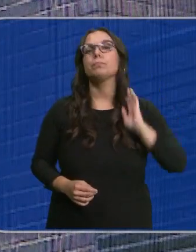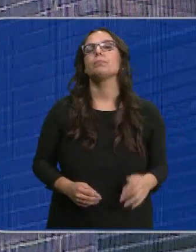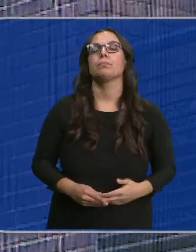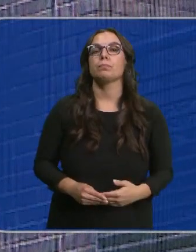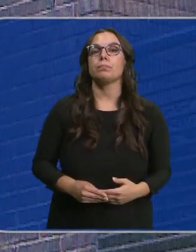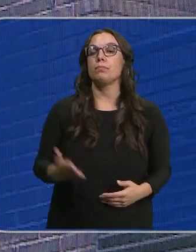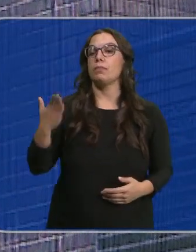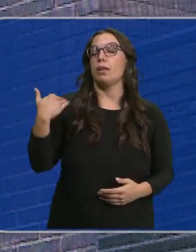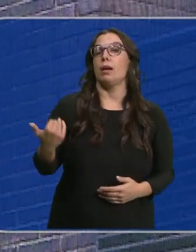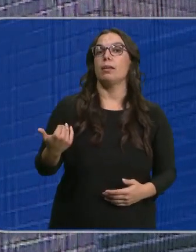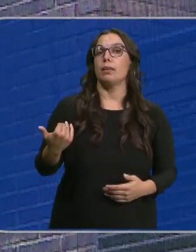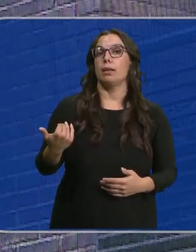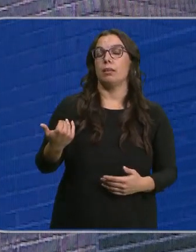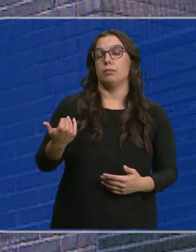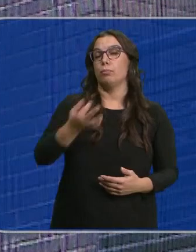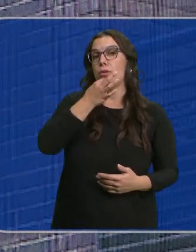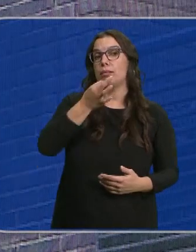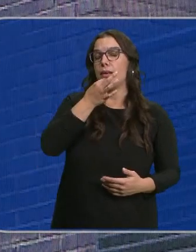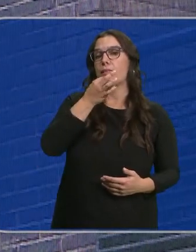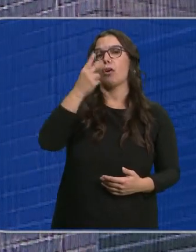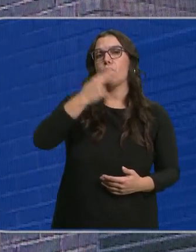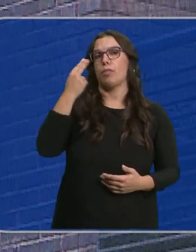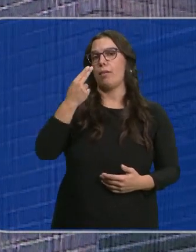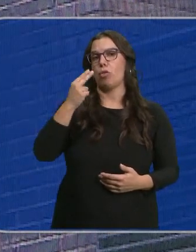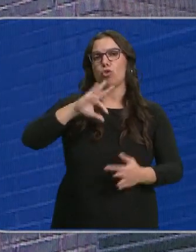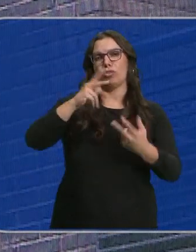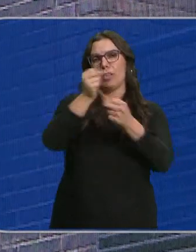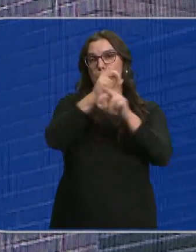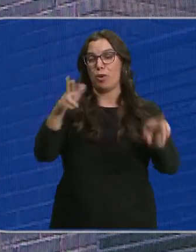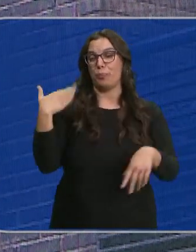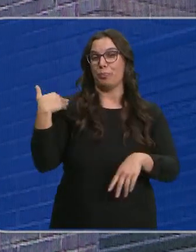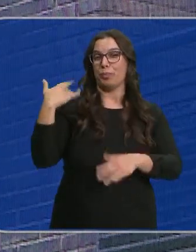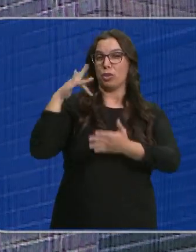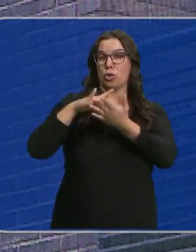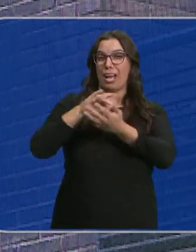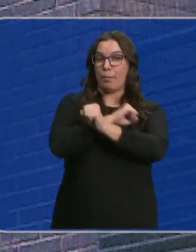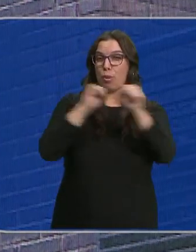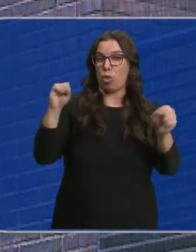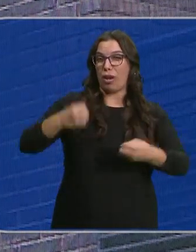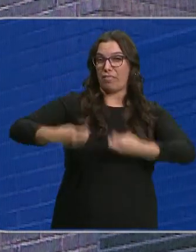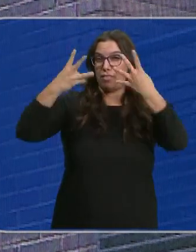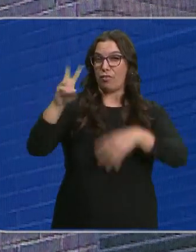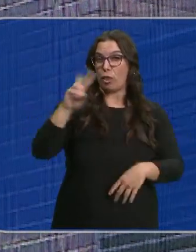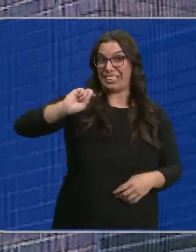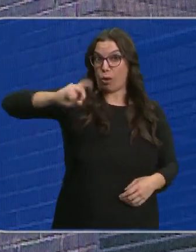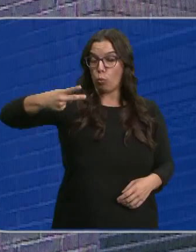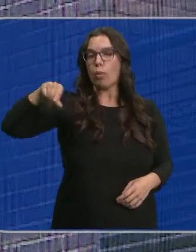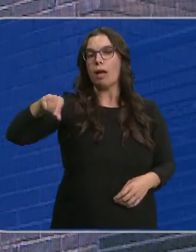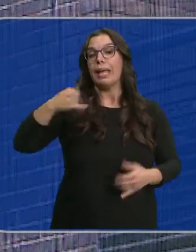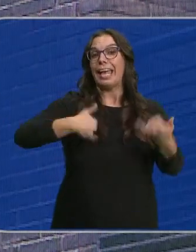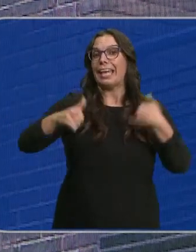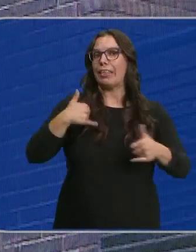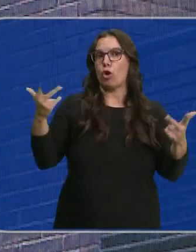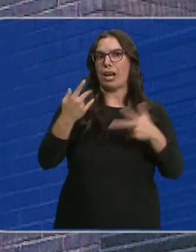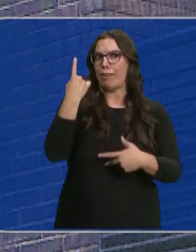A última hora del día de ayer se confirmó la peor de las noticias en torno a la última explosión que se produjo en un edificio de Valladolid. El único herido de gravedad